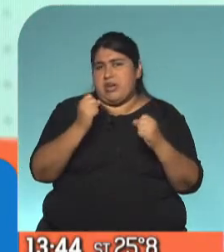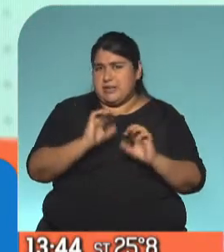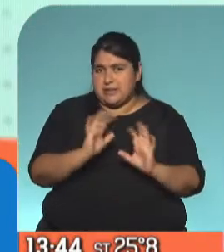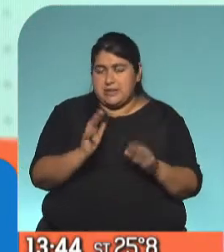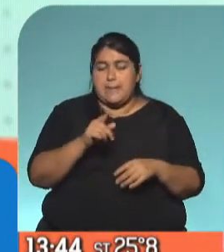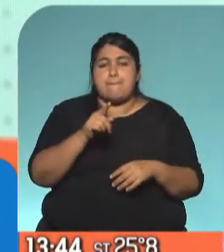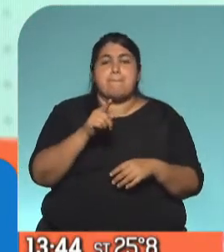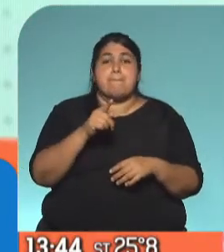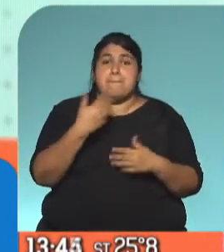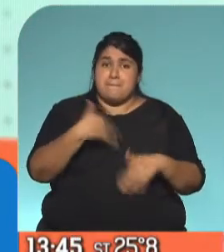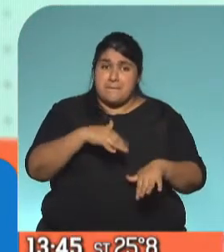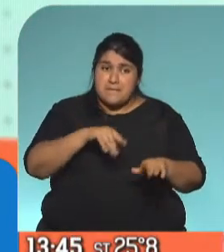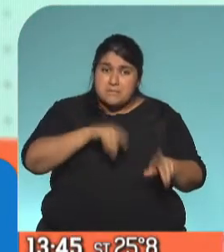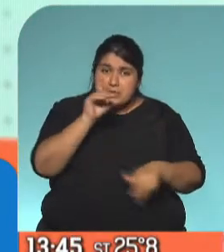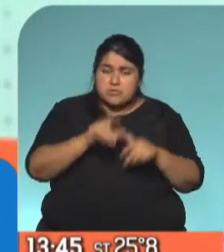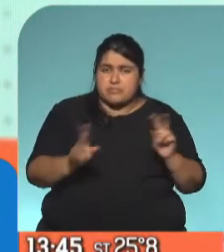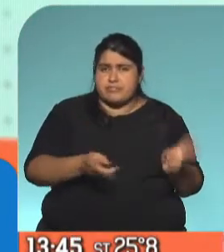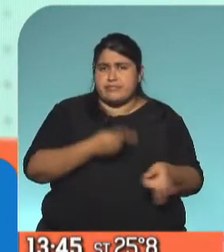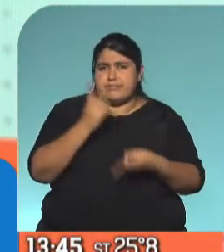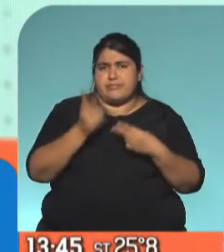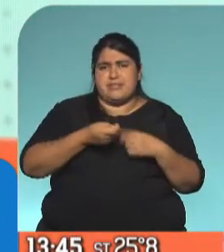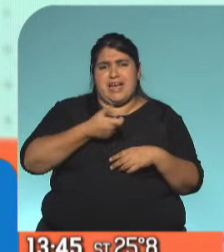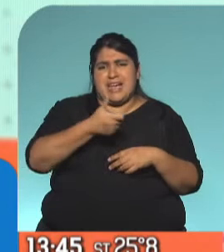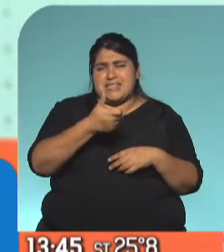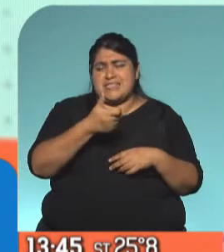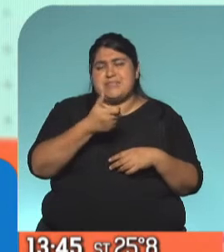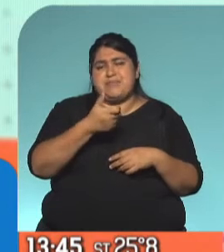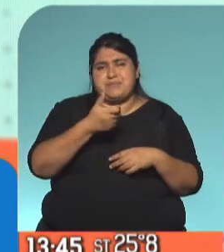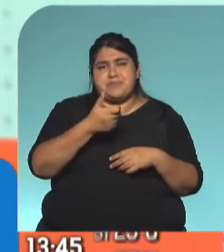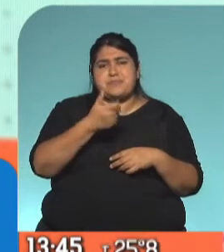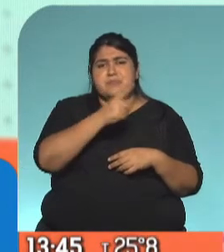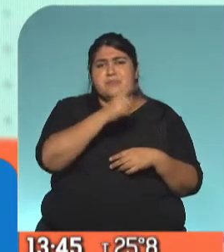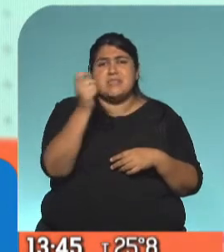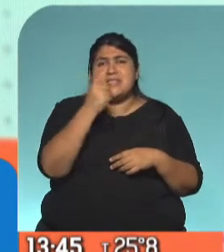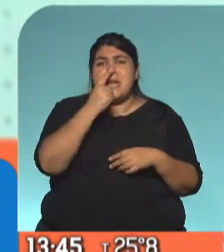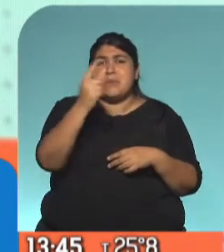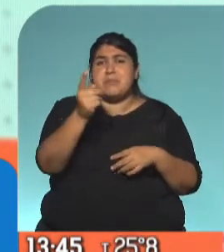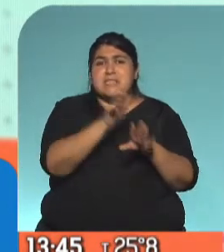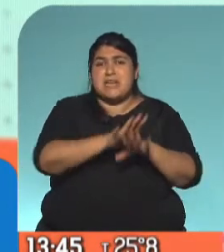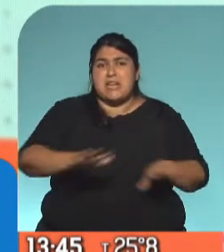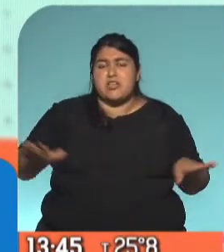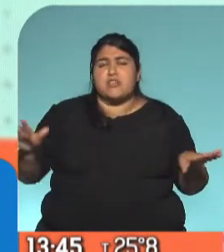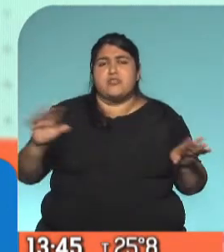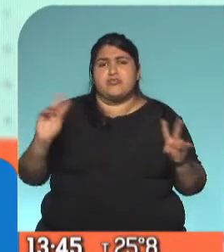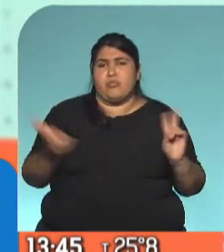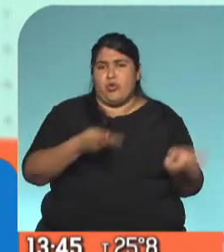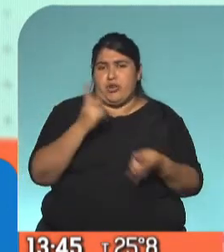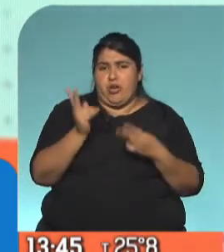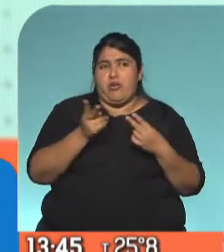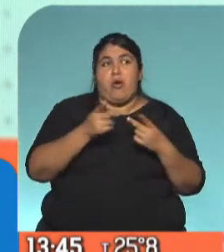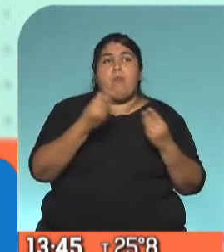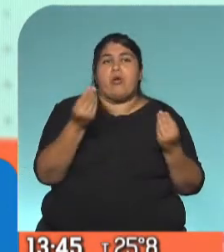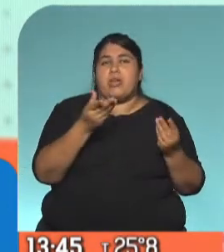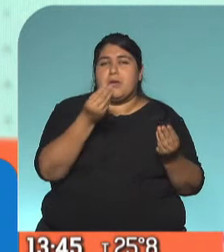la cifra realmente alarmantes, ¿no? Se calcula que más de 100.000 chicos murieron inclusive por desnutrición,